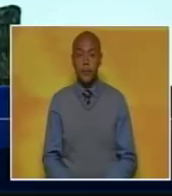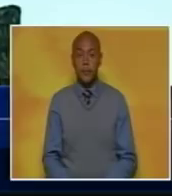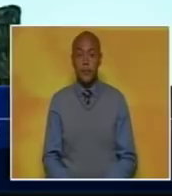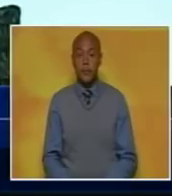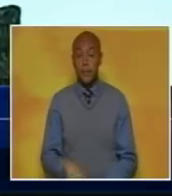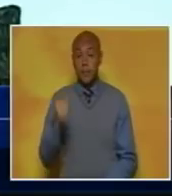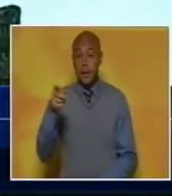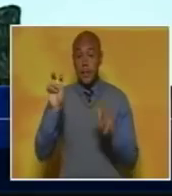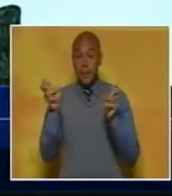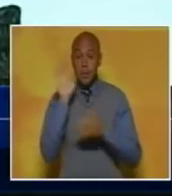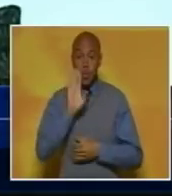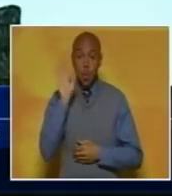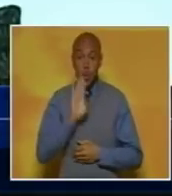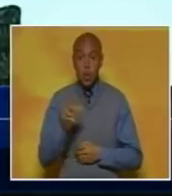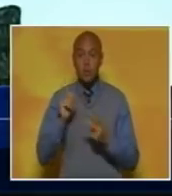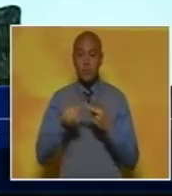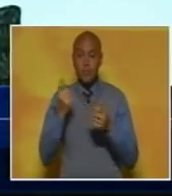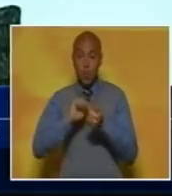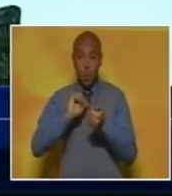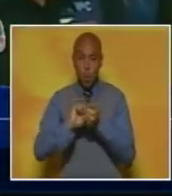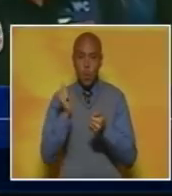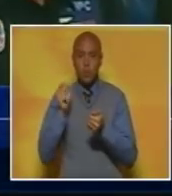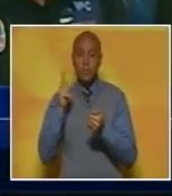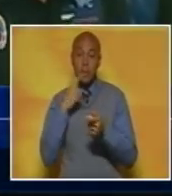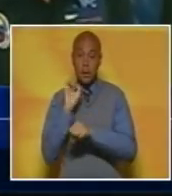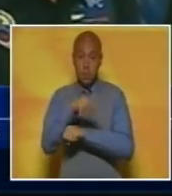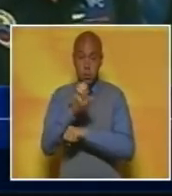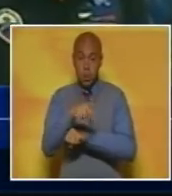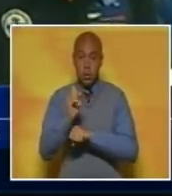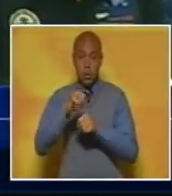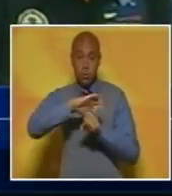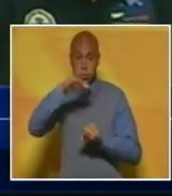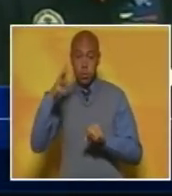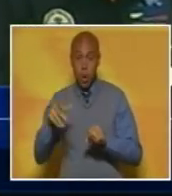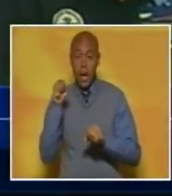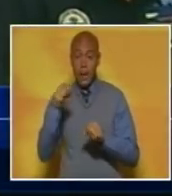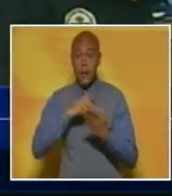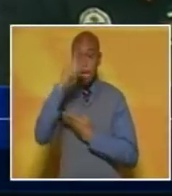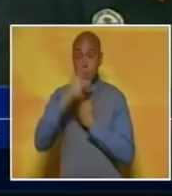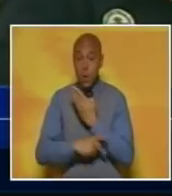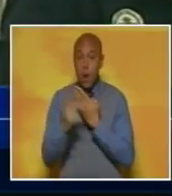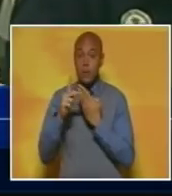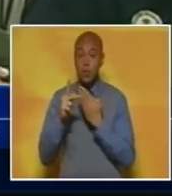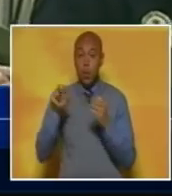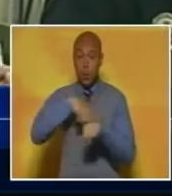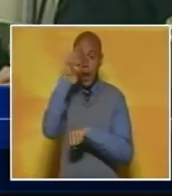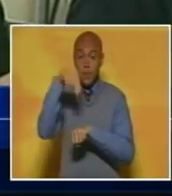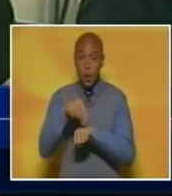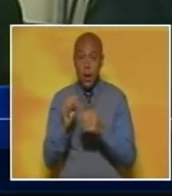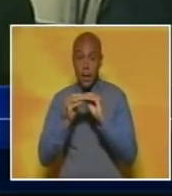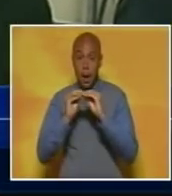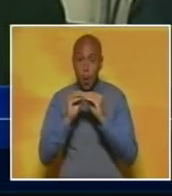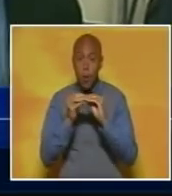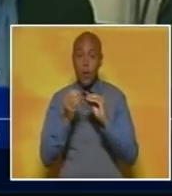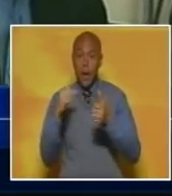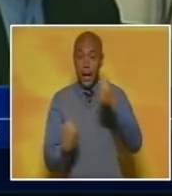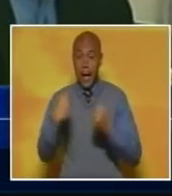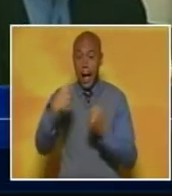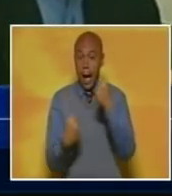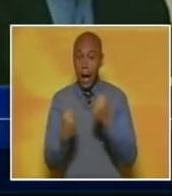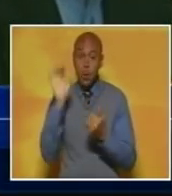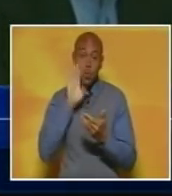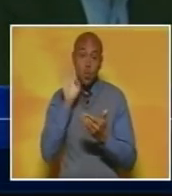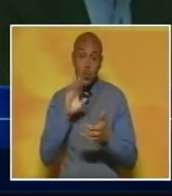La basura, desechos sólidos, los vertederos, un plan nacional de reparación de vehículos del aseo